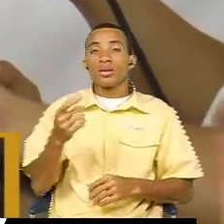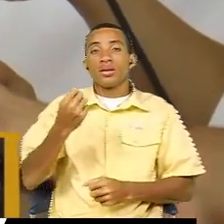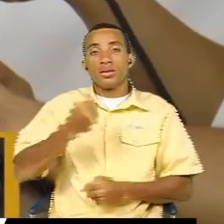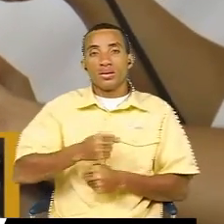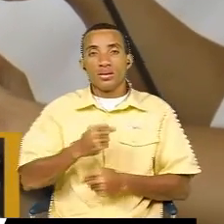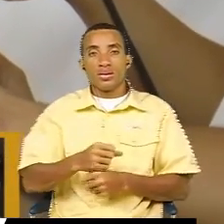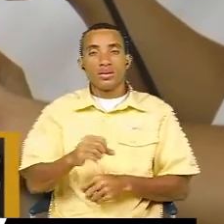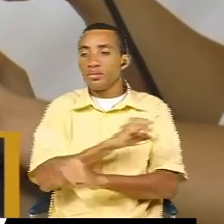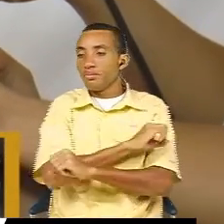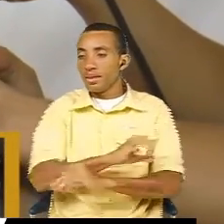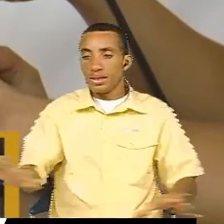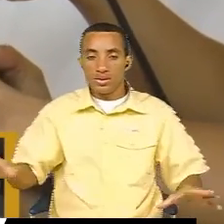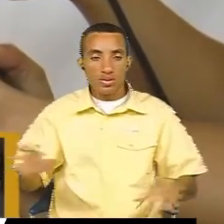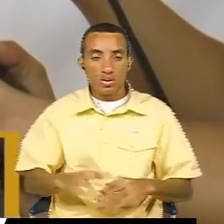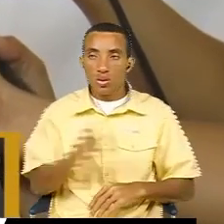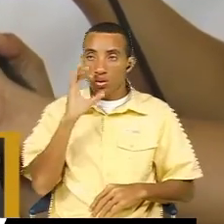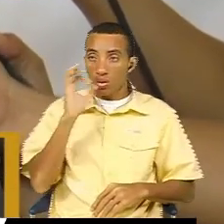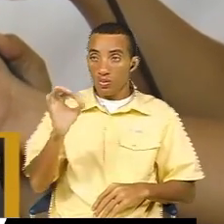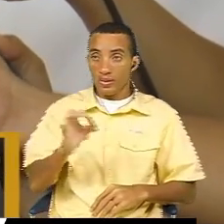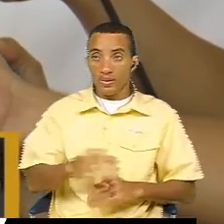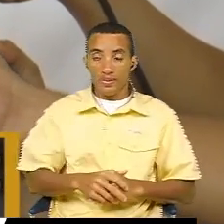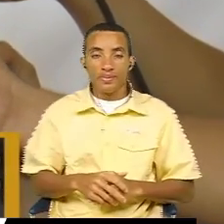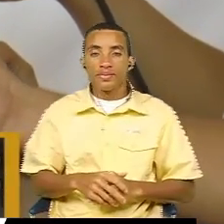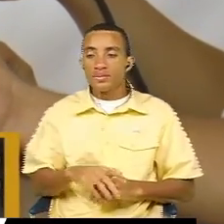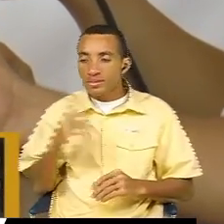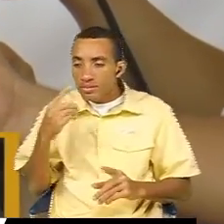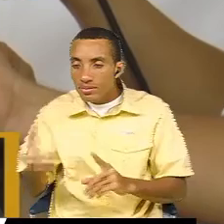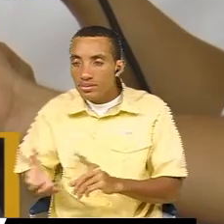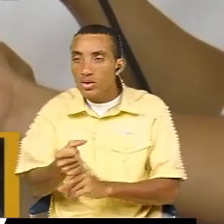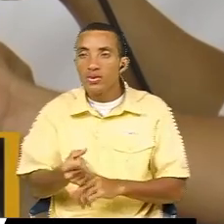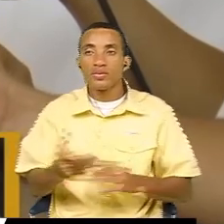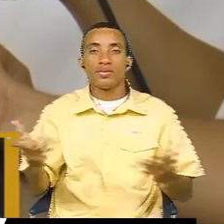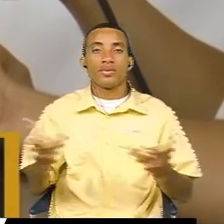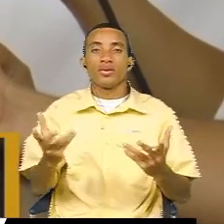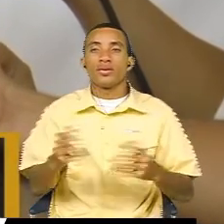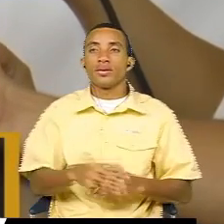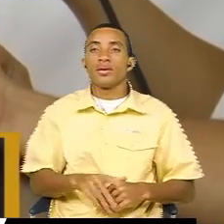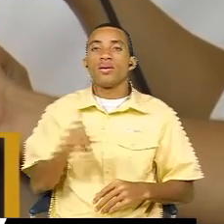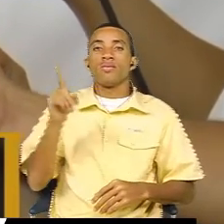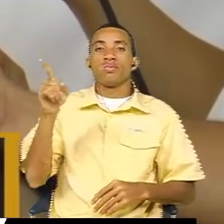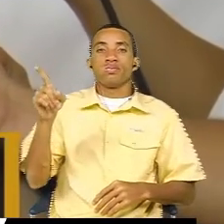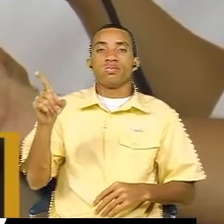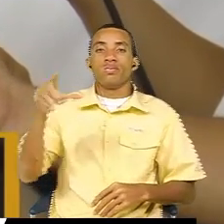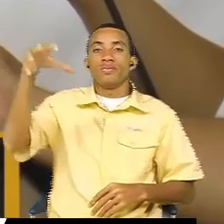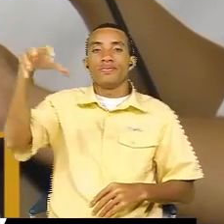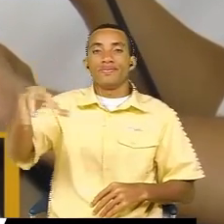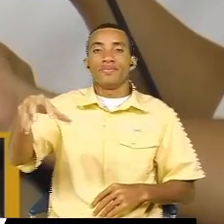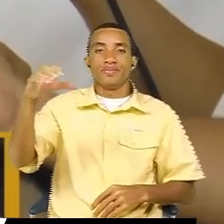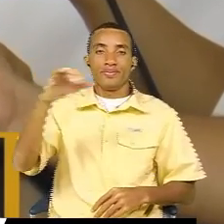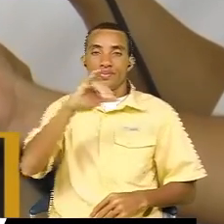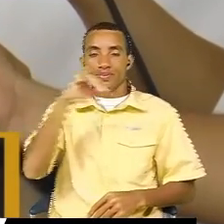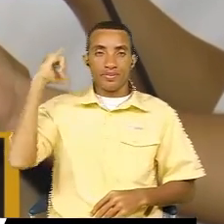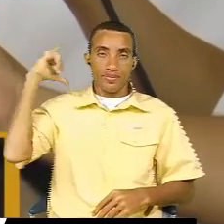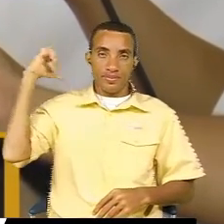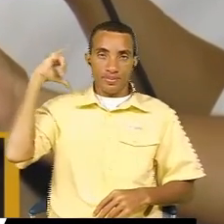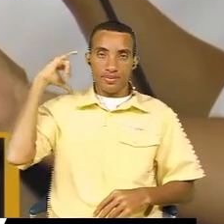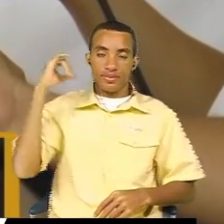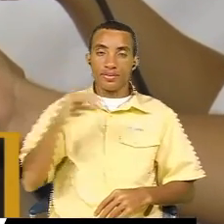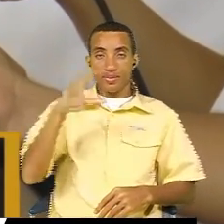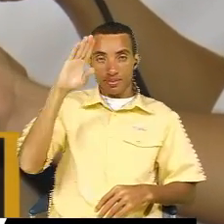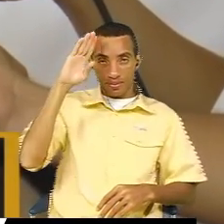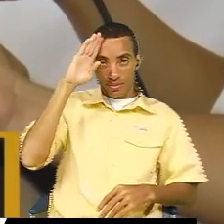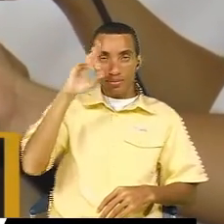desaparecido. Finalmente esta persona pues fue encontrada, estaba resguardada en una base del ejército. La Policía Nacional acude al lugar,